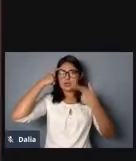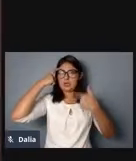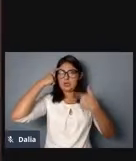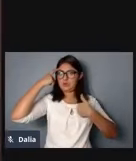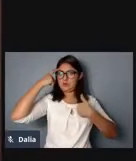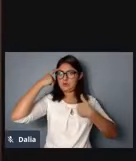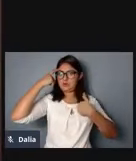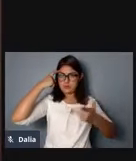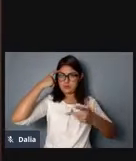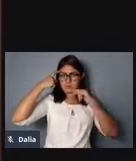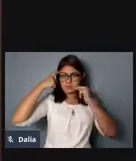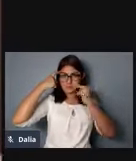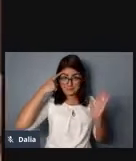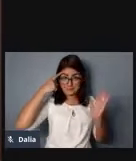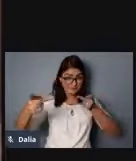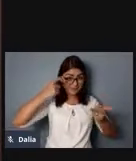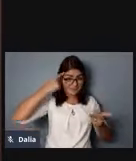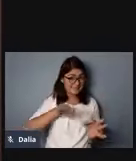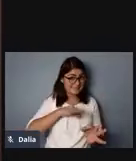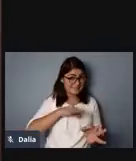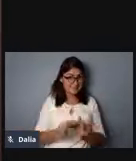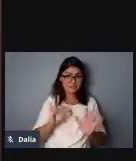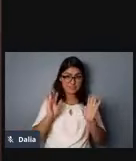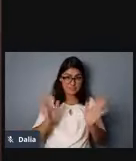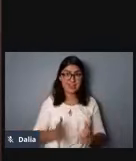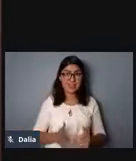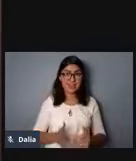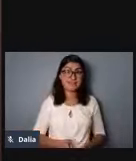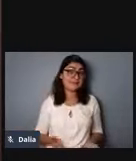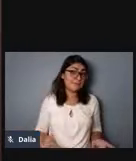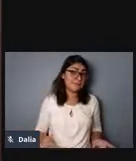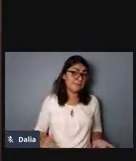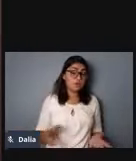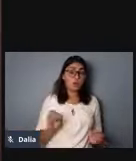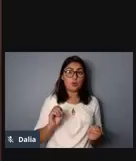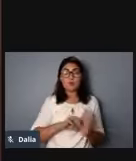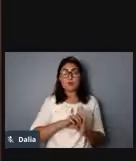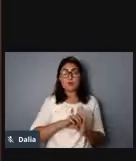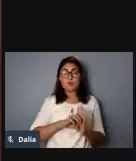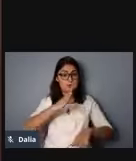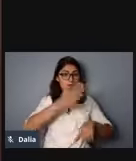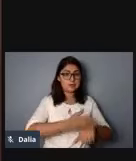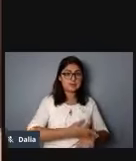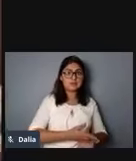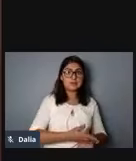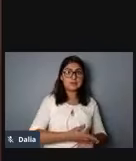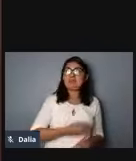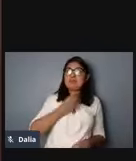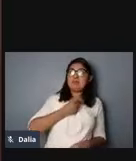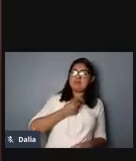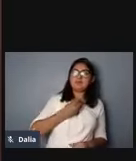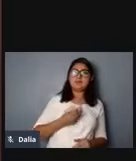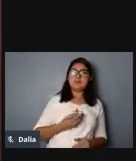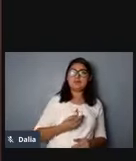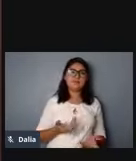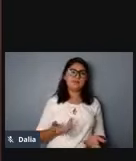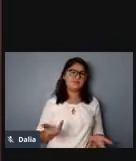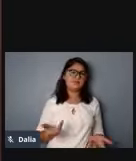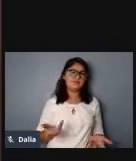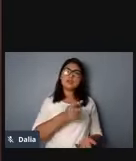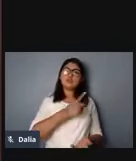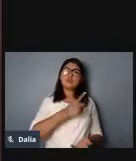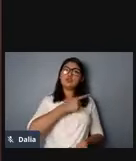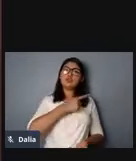un premio o un castigo en el peor de los casos, ¿no? Entonces, imagínense ustedes, pues, la importancia